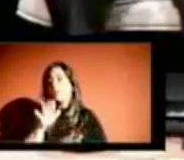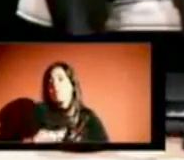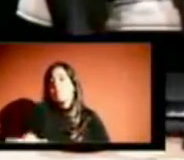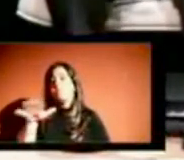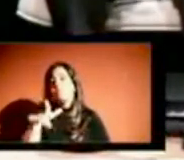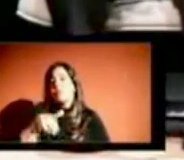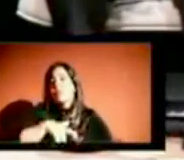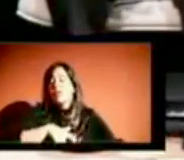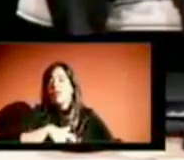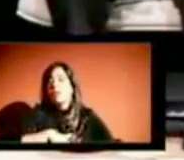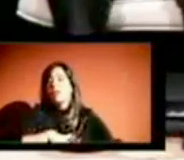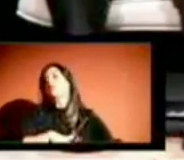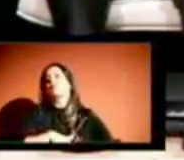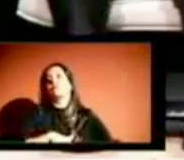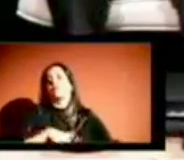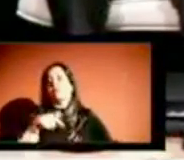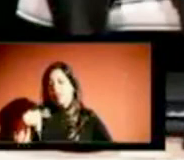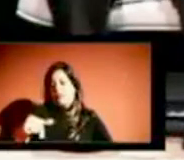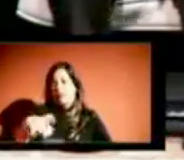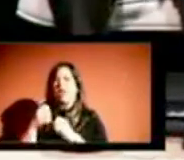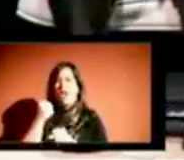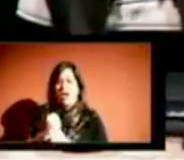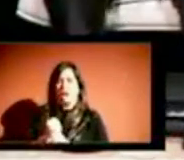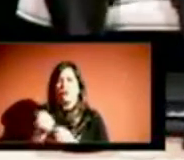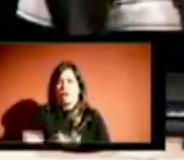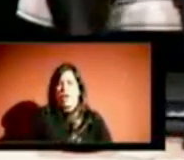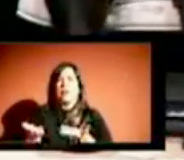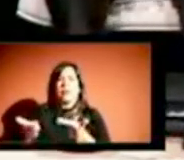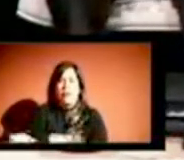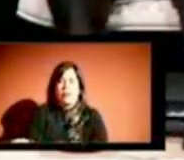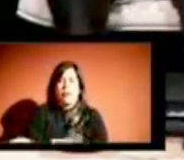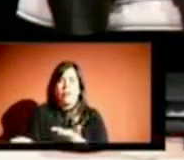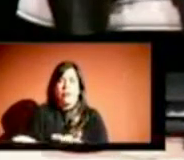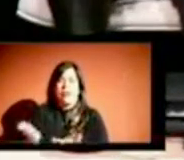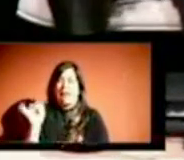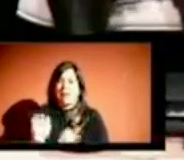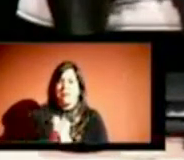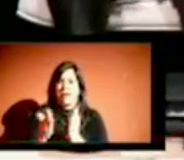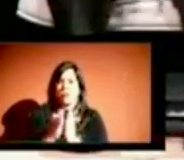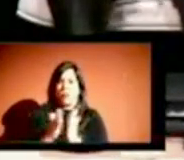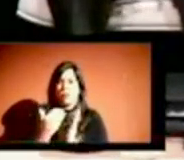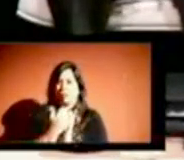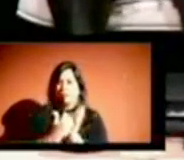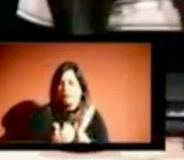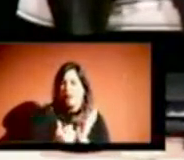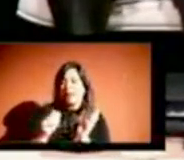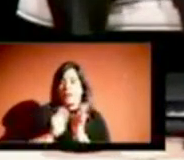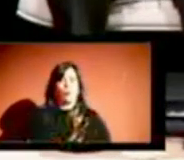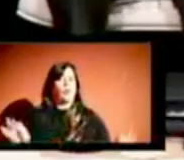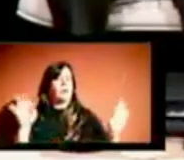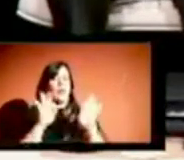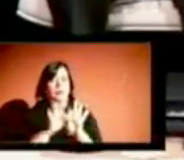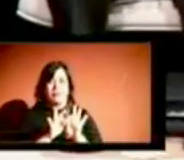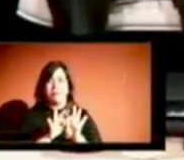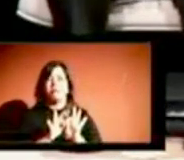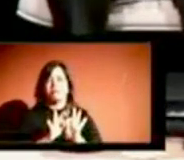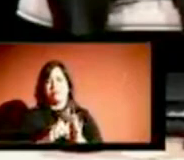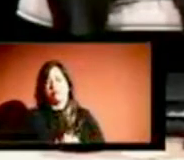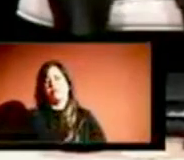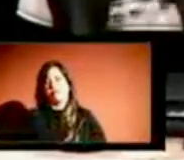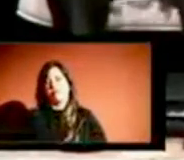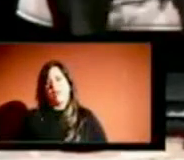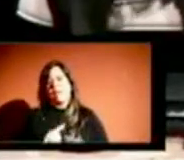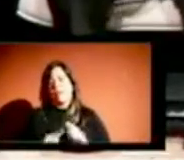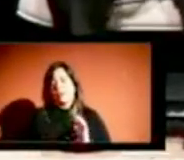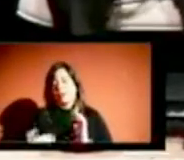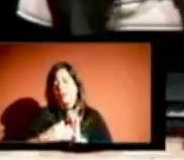momento en este año que someterán ese manual y eso va a ser bien importante.